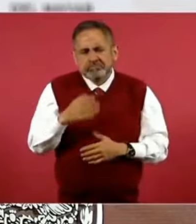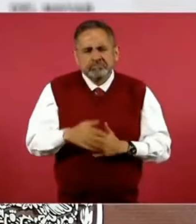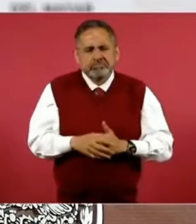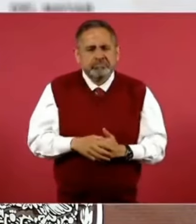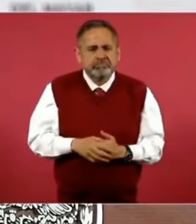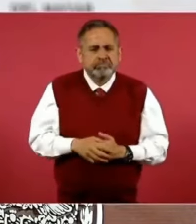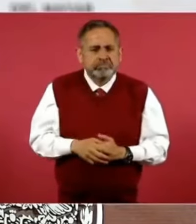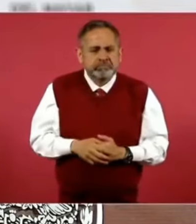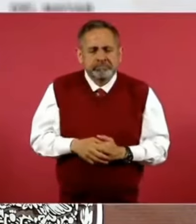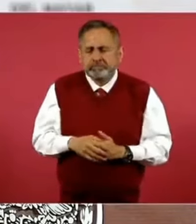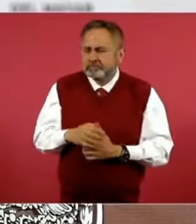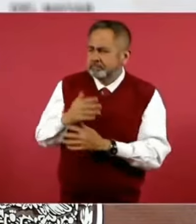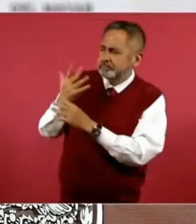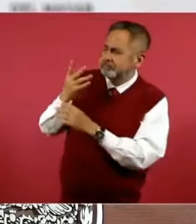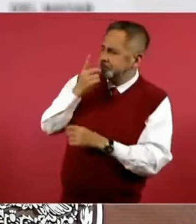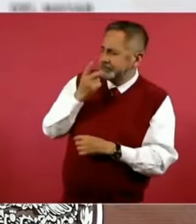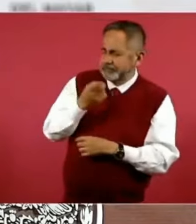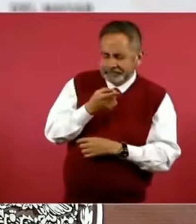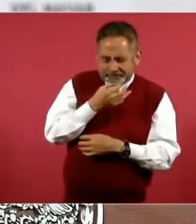como diría